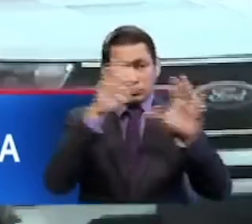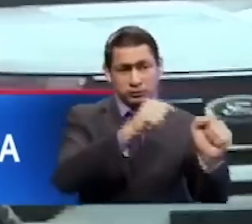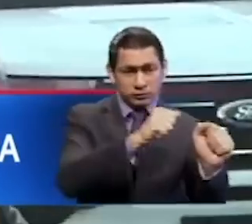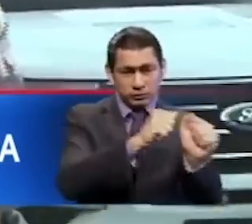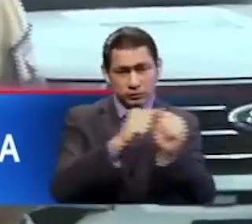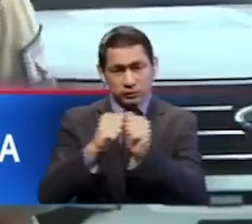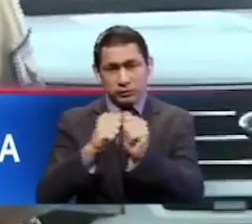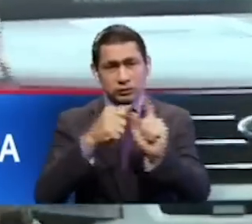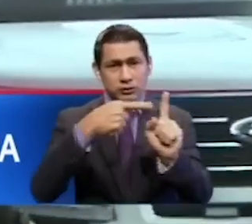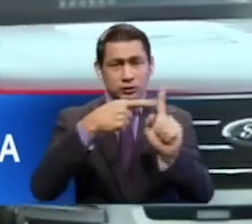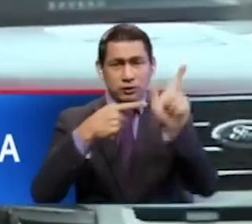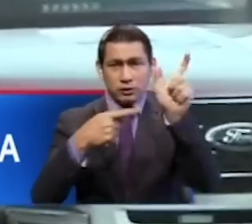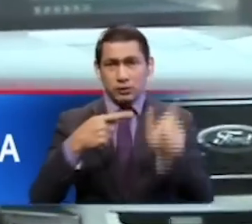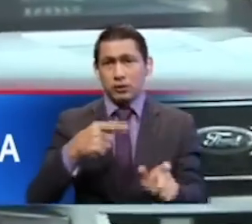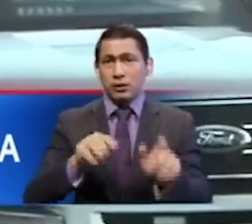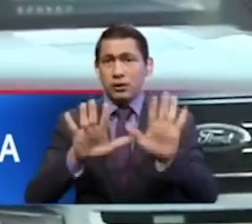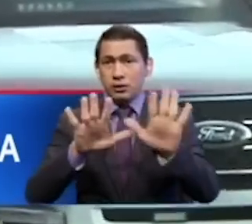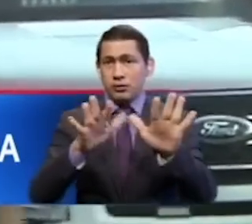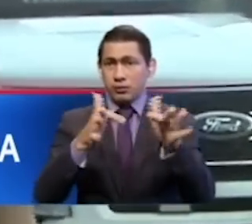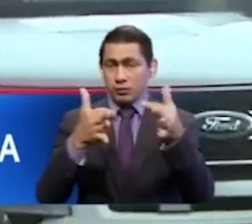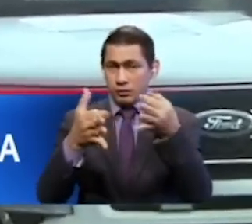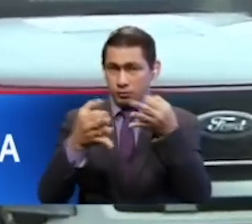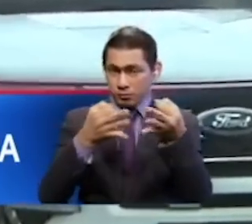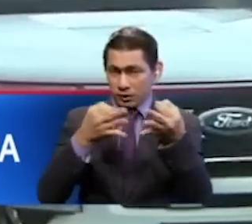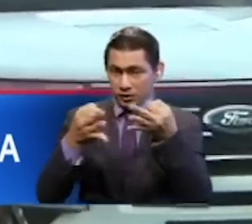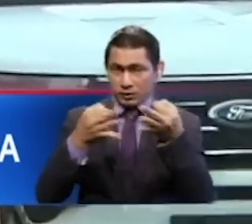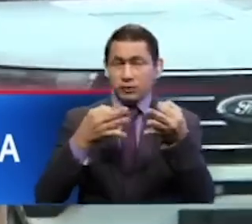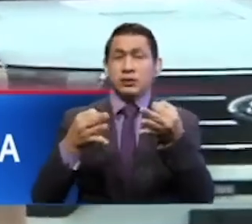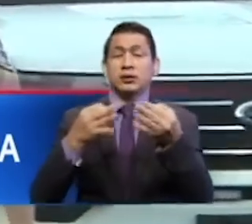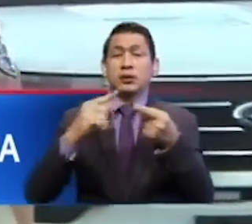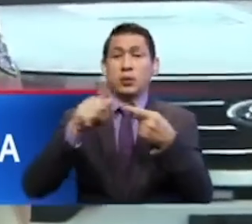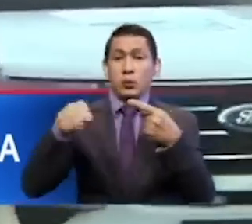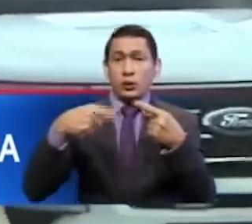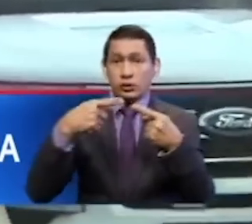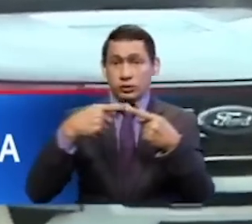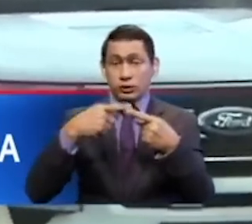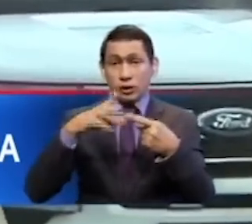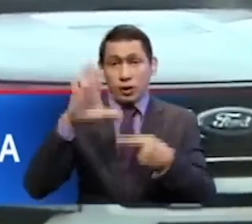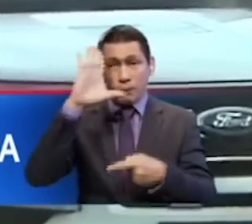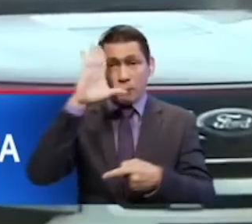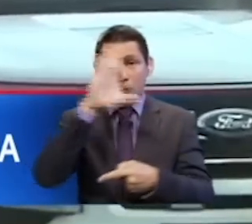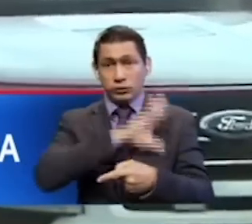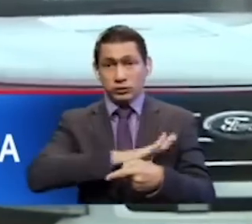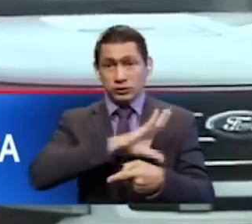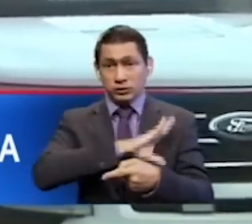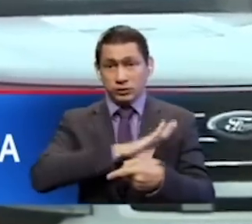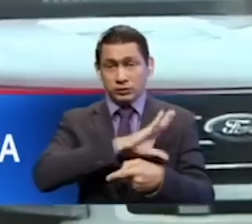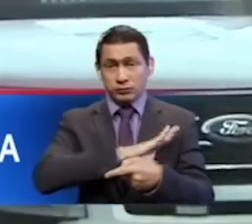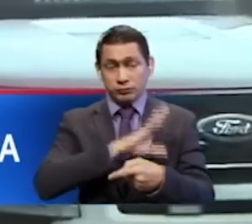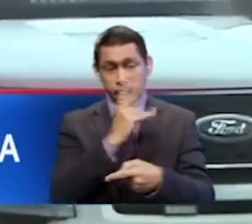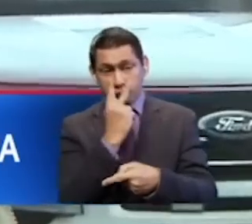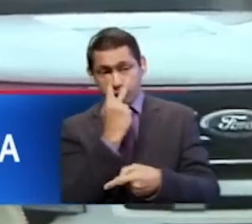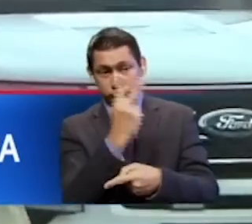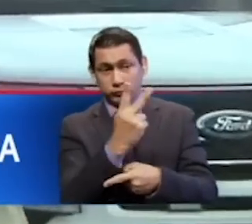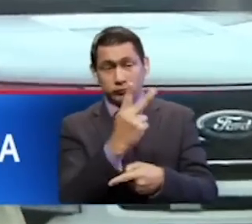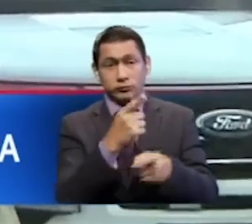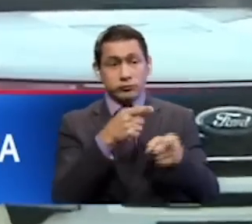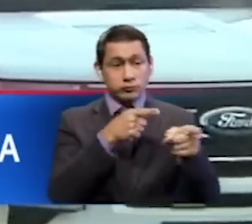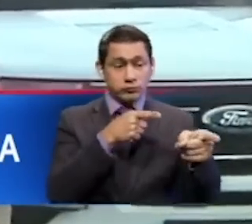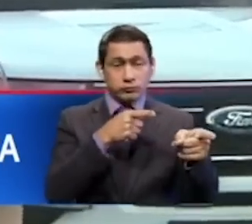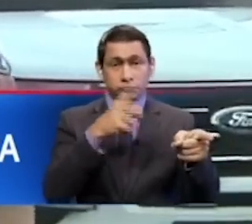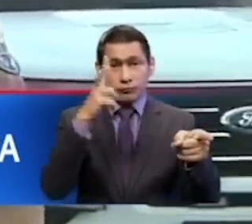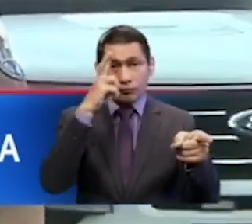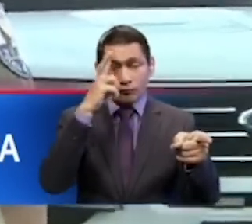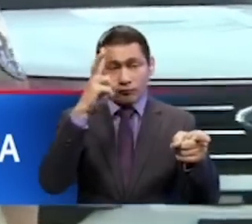madrugada? A ver, hay que estar claro en cómo se dieron las circunstancias. Del momento que el patrullero se percata que este vehículo le intercepta al Chevrolet Sail y